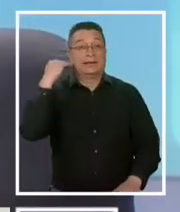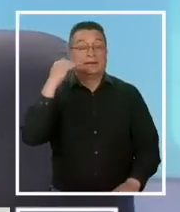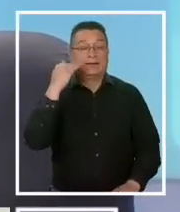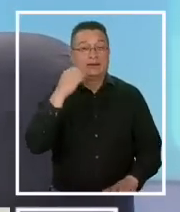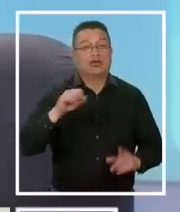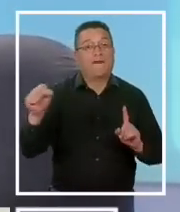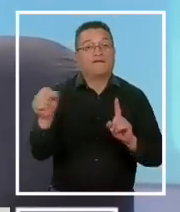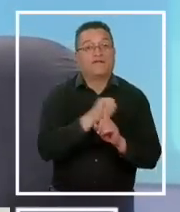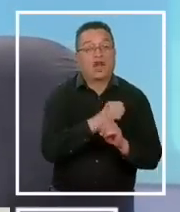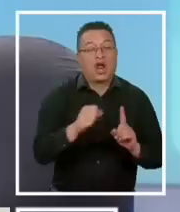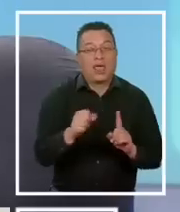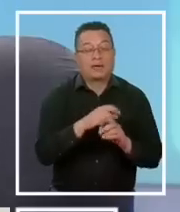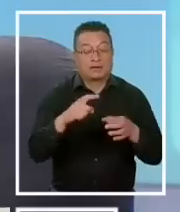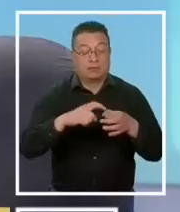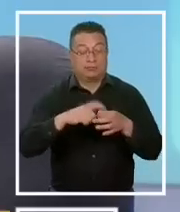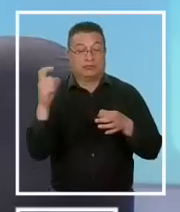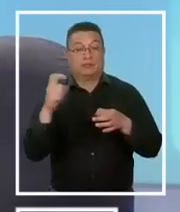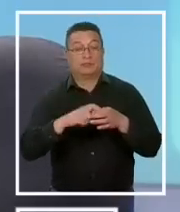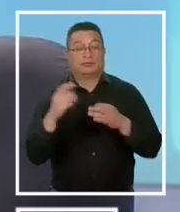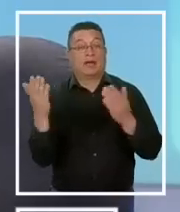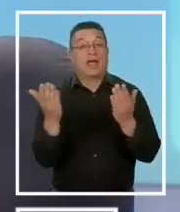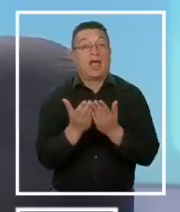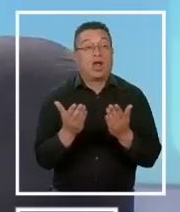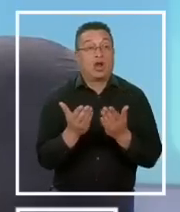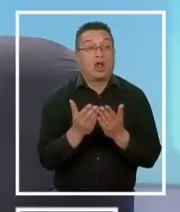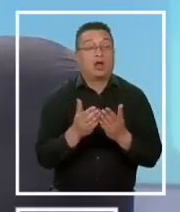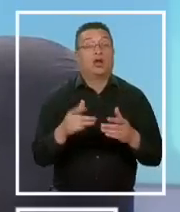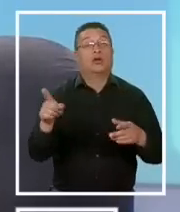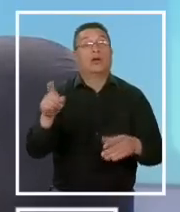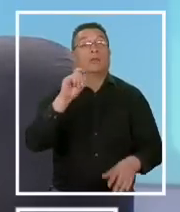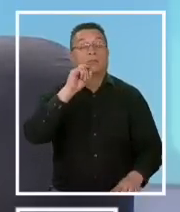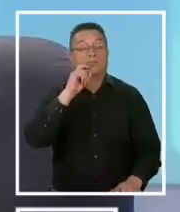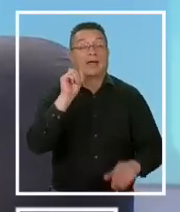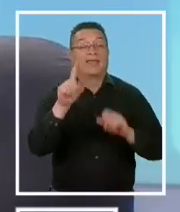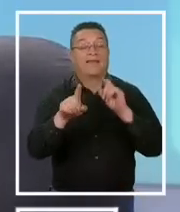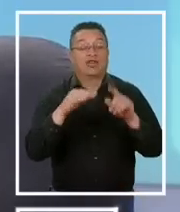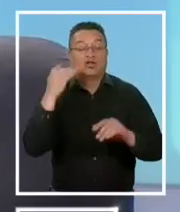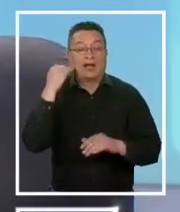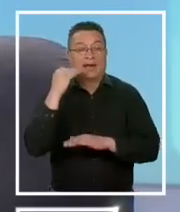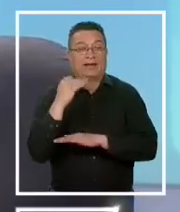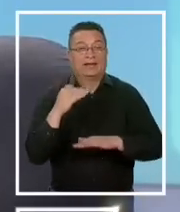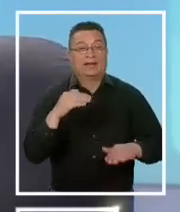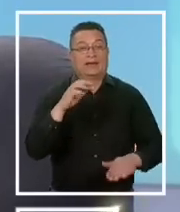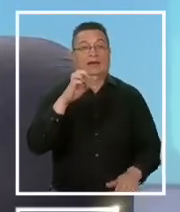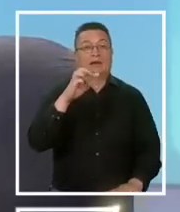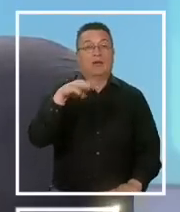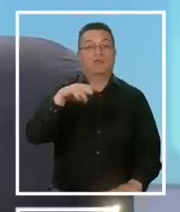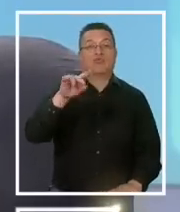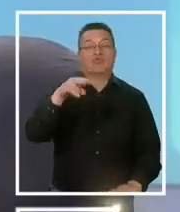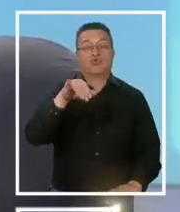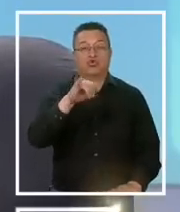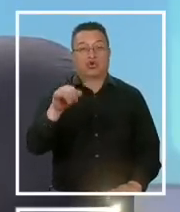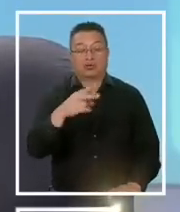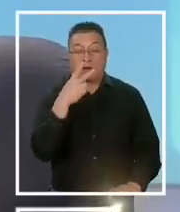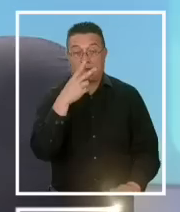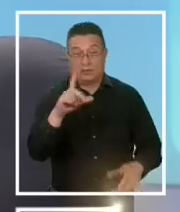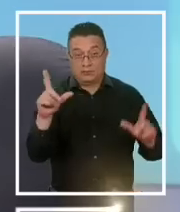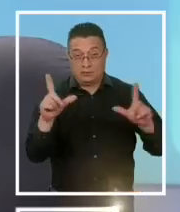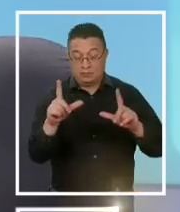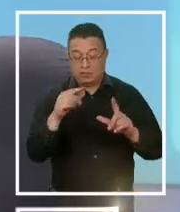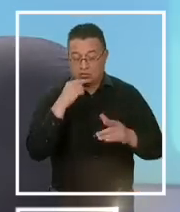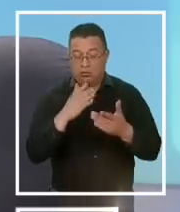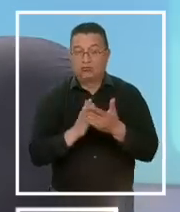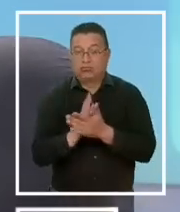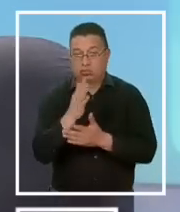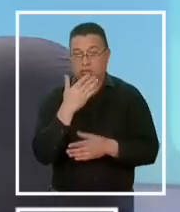y la violencia de la deserción escolar con la defensora de la niñez Patricia Muñoz veamos lo siguiente y ya estamos